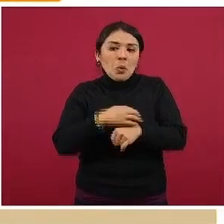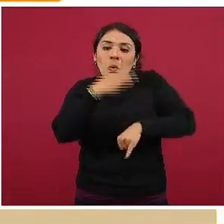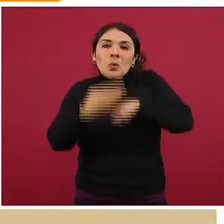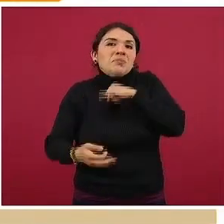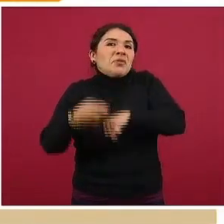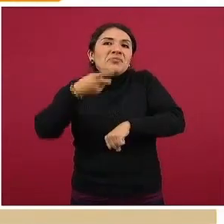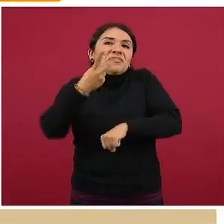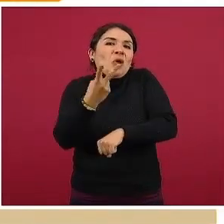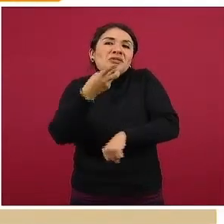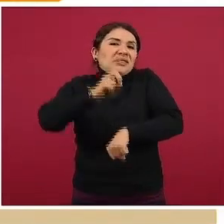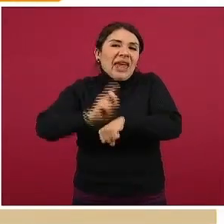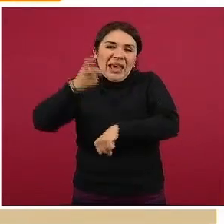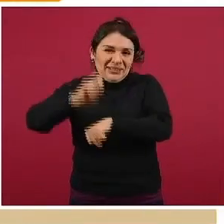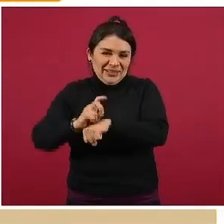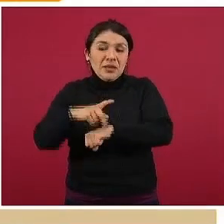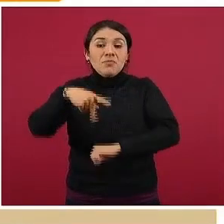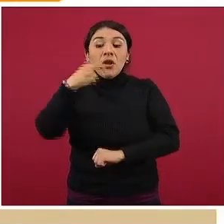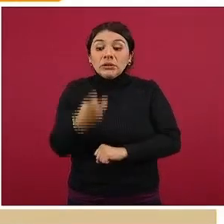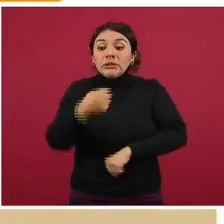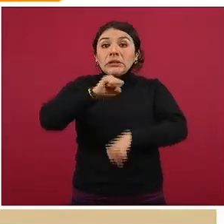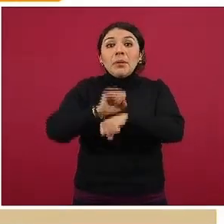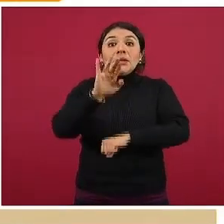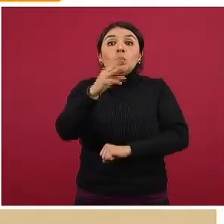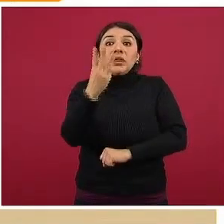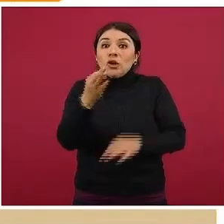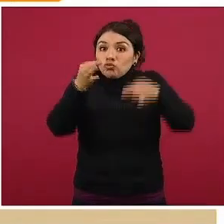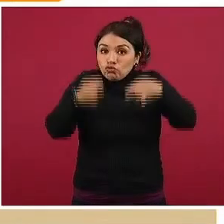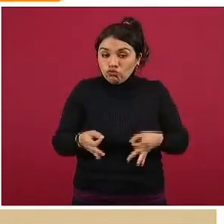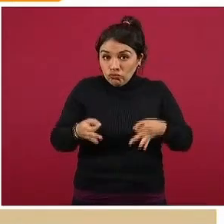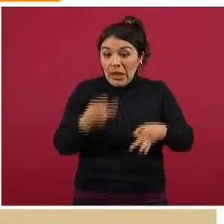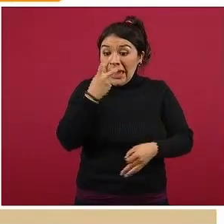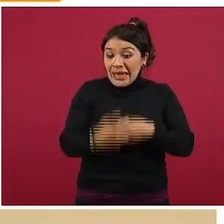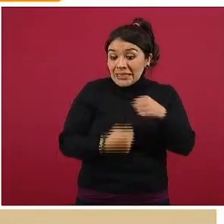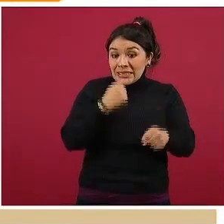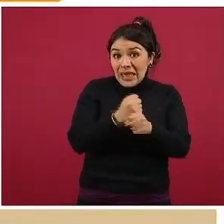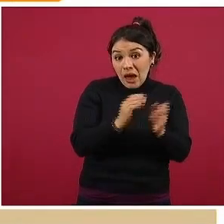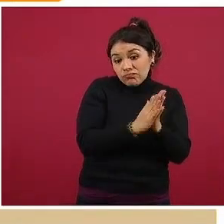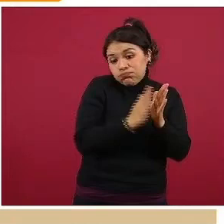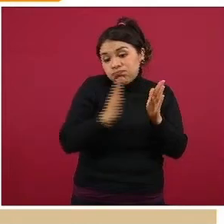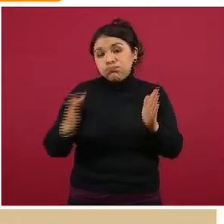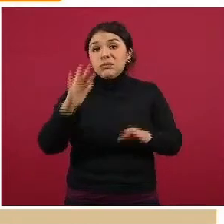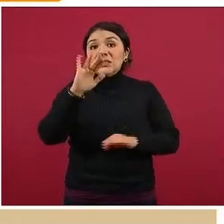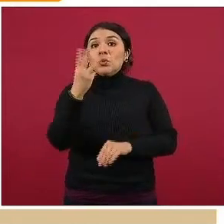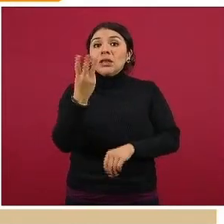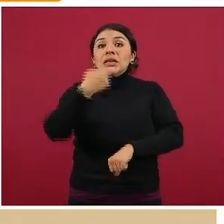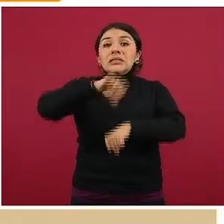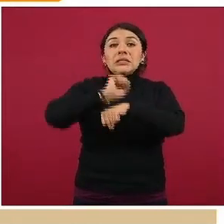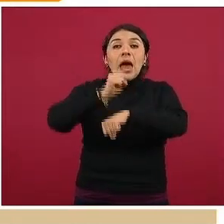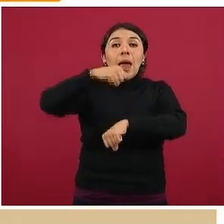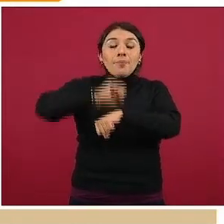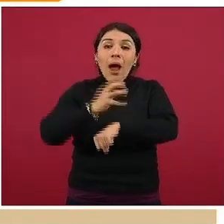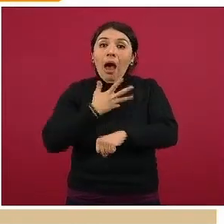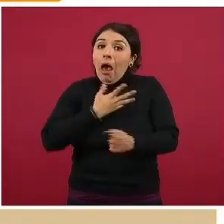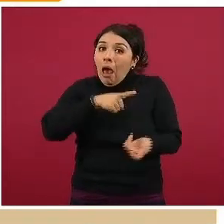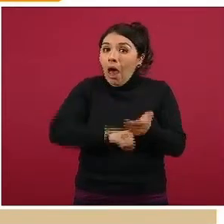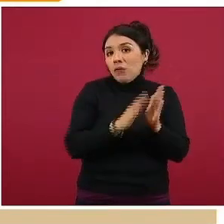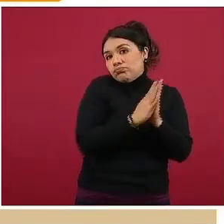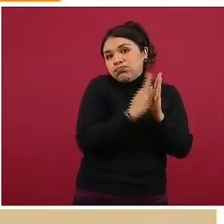últimos 2 días del año, pero es la semana 53. Este año tiene 53 semanas